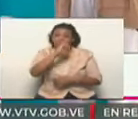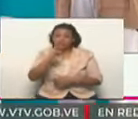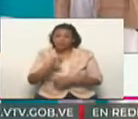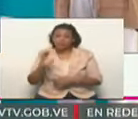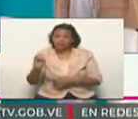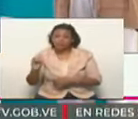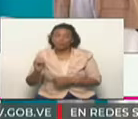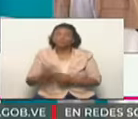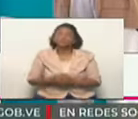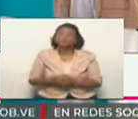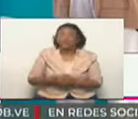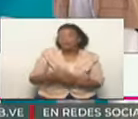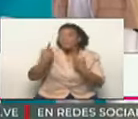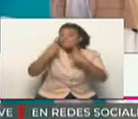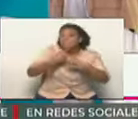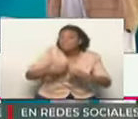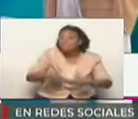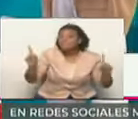Pero